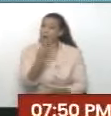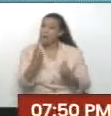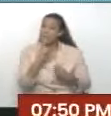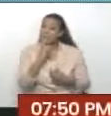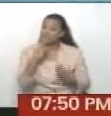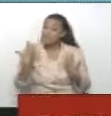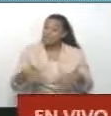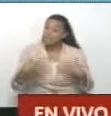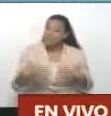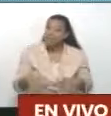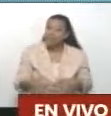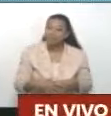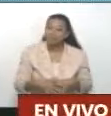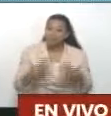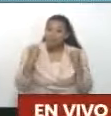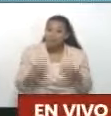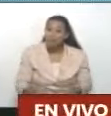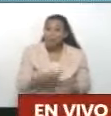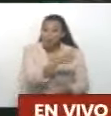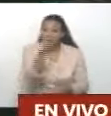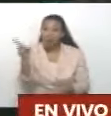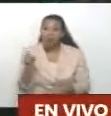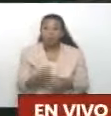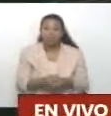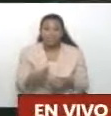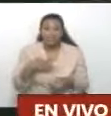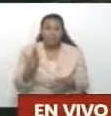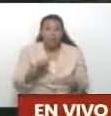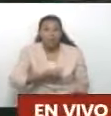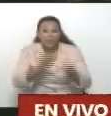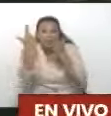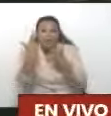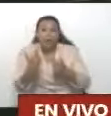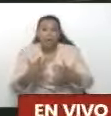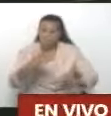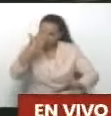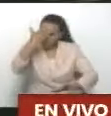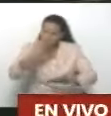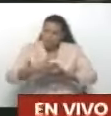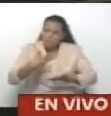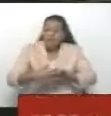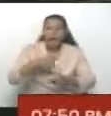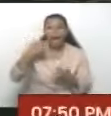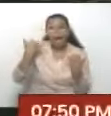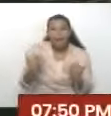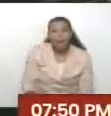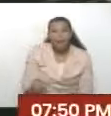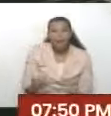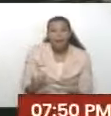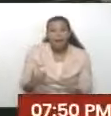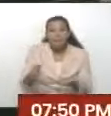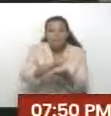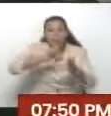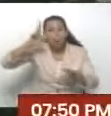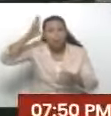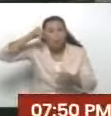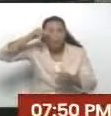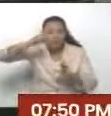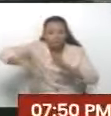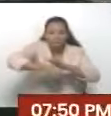fuerte, fuerte. Se fueron de trabajar dignamente aquí a lavar poceta en el